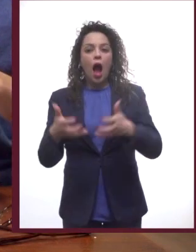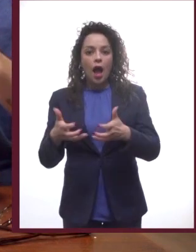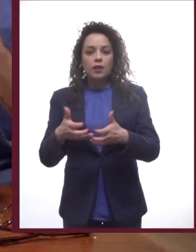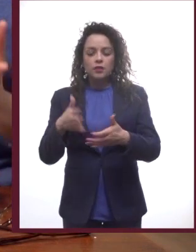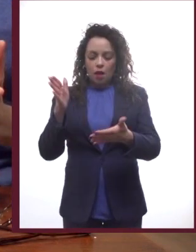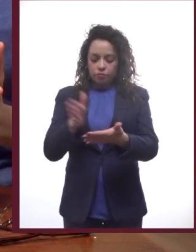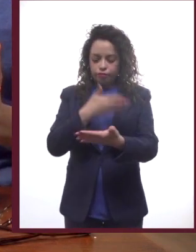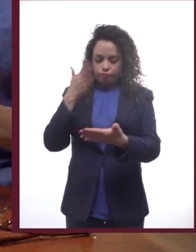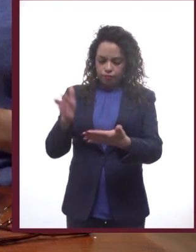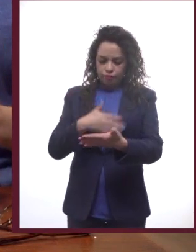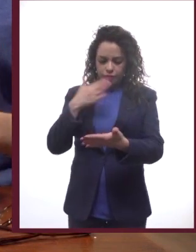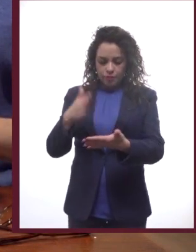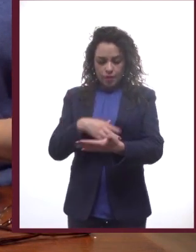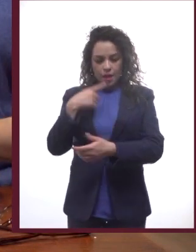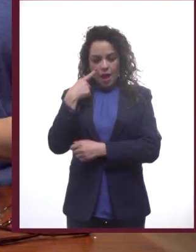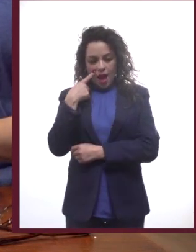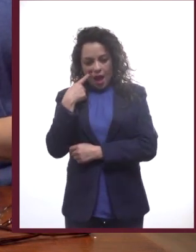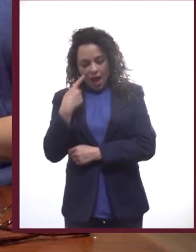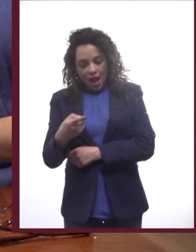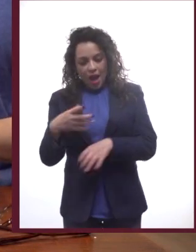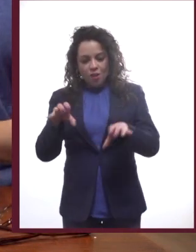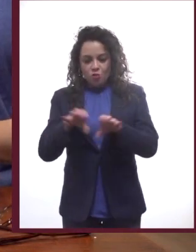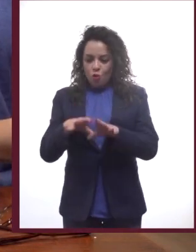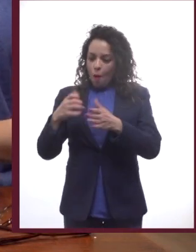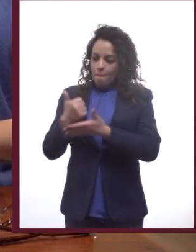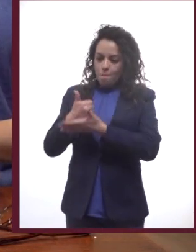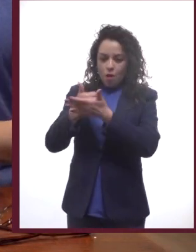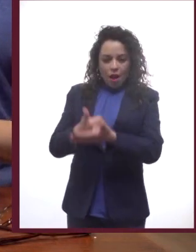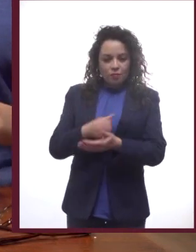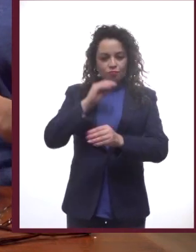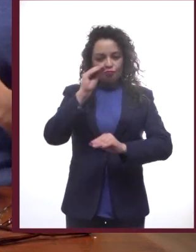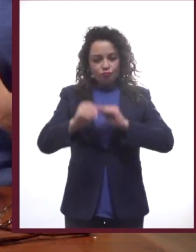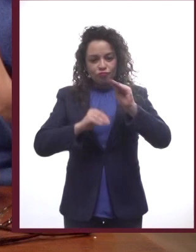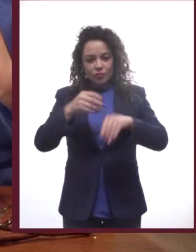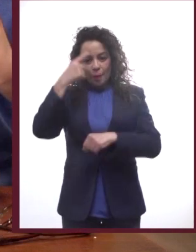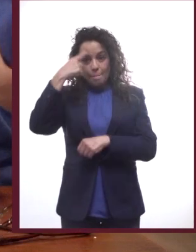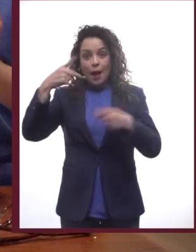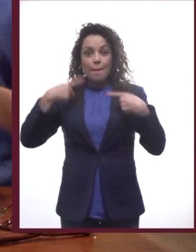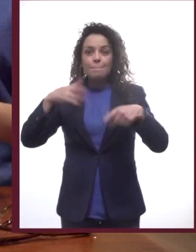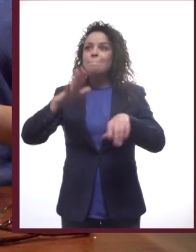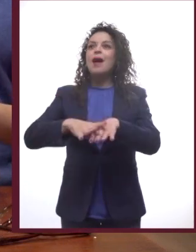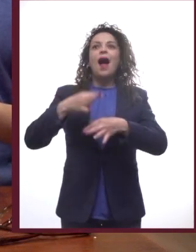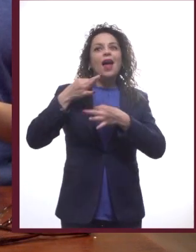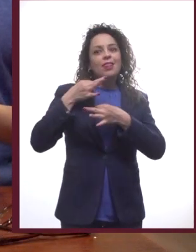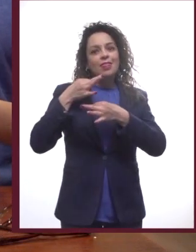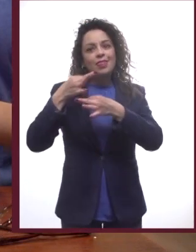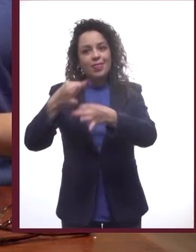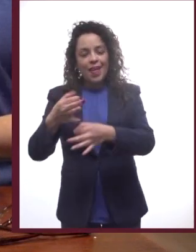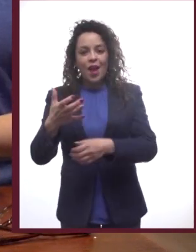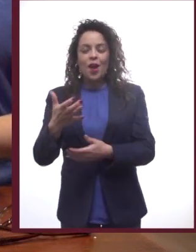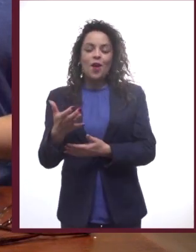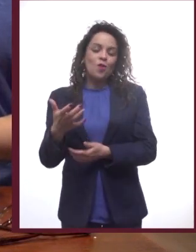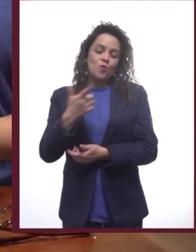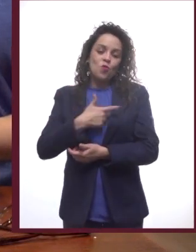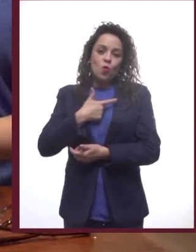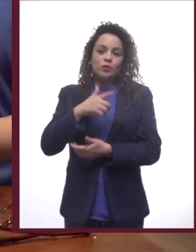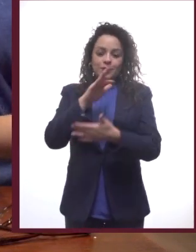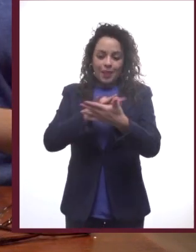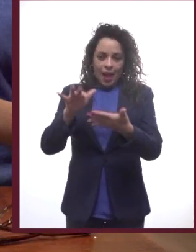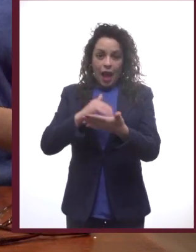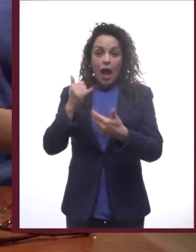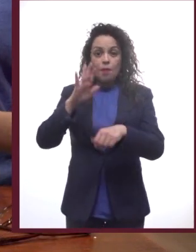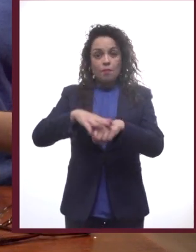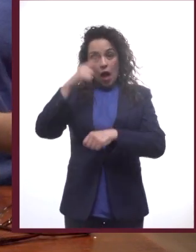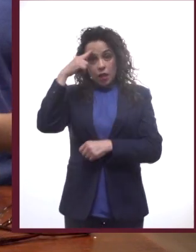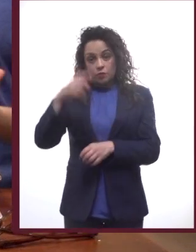encontrarle su potencial, ayudando a darle unidad al contenido para hacerlo más atractivo. También se encarga de